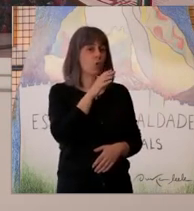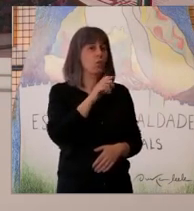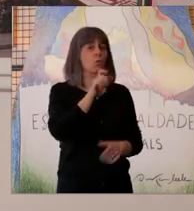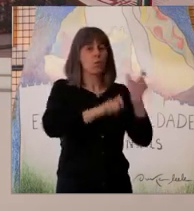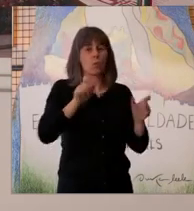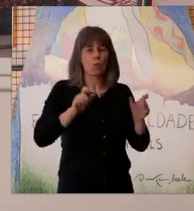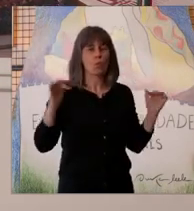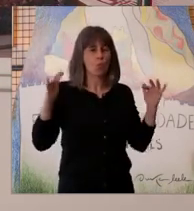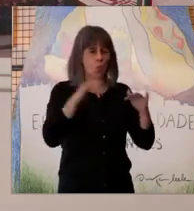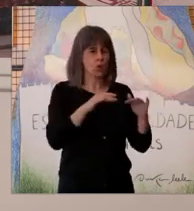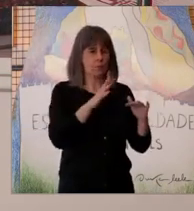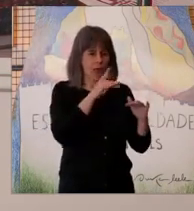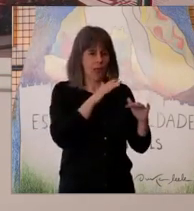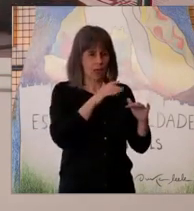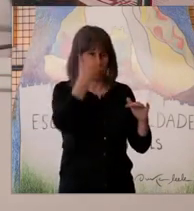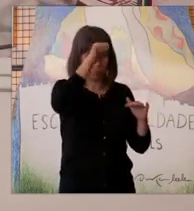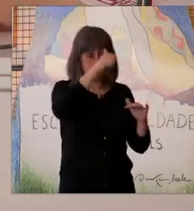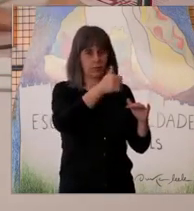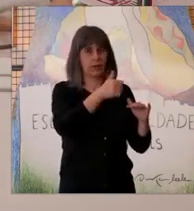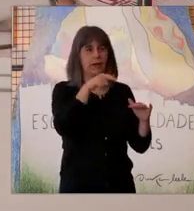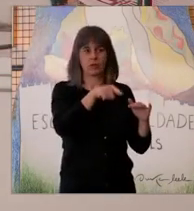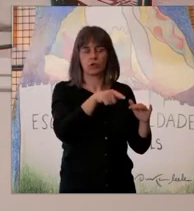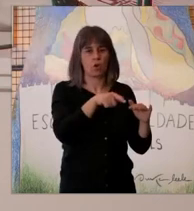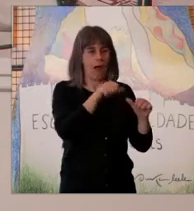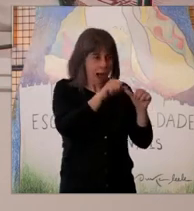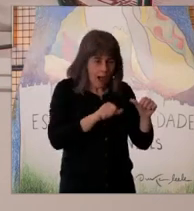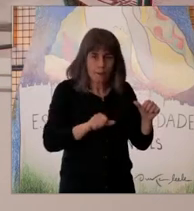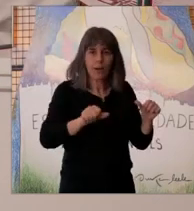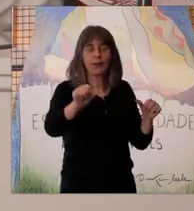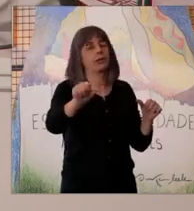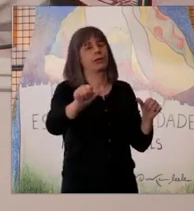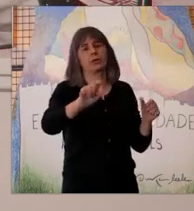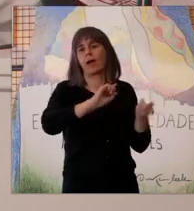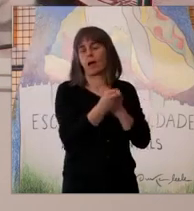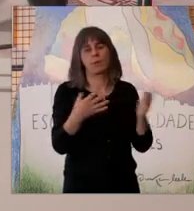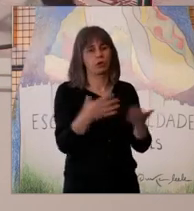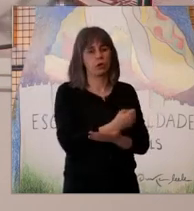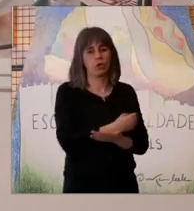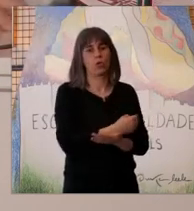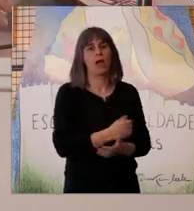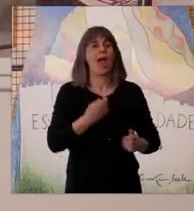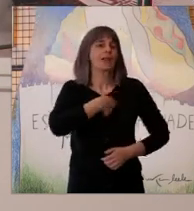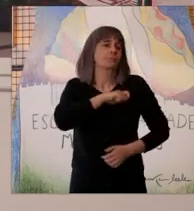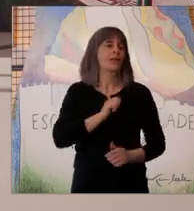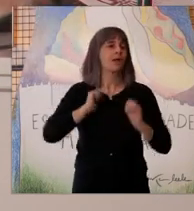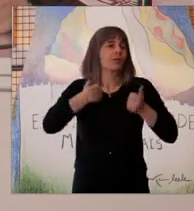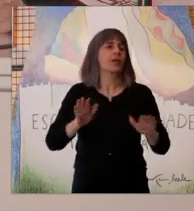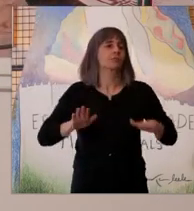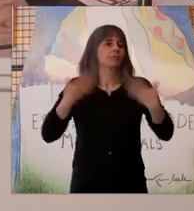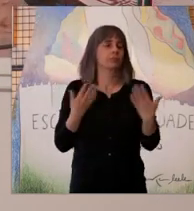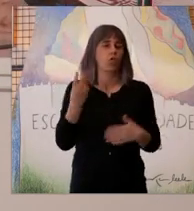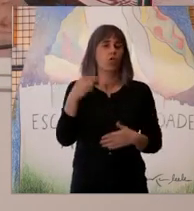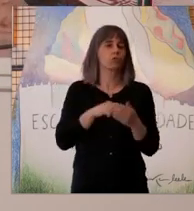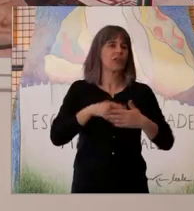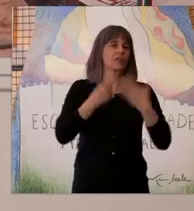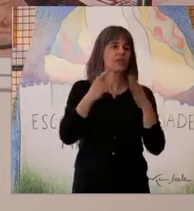todo había una cuestión que venía de base obviamente España no empezó a ser feminista de repente en 2016 pero